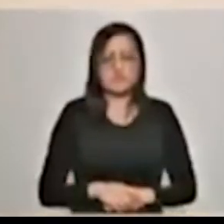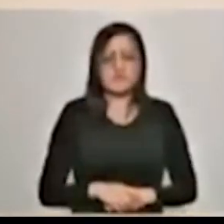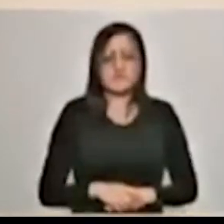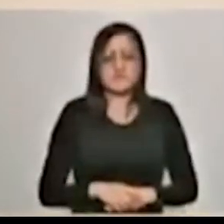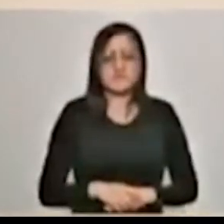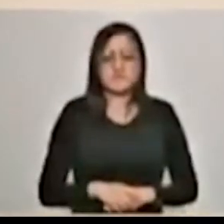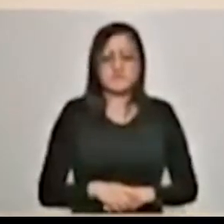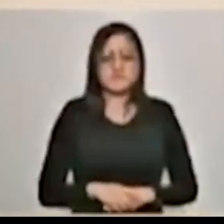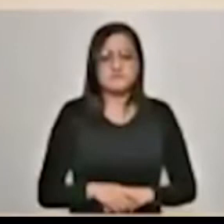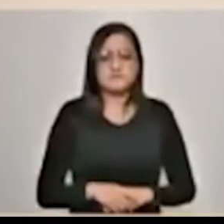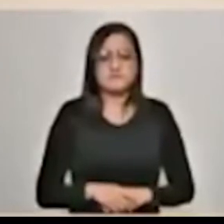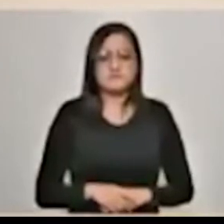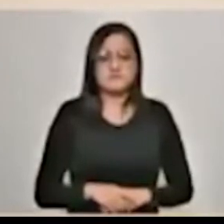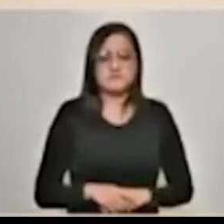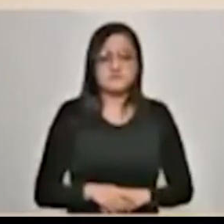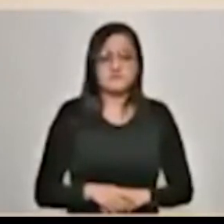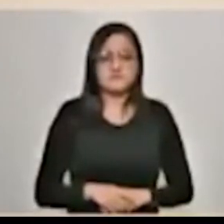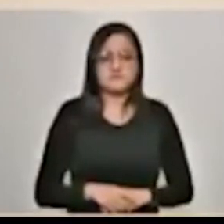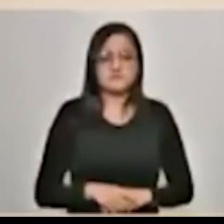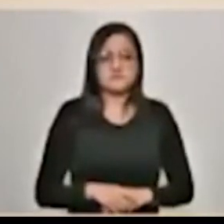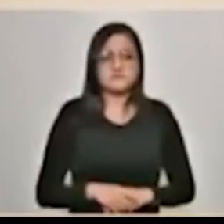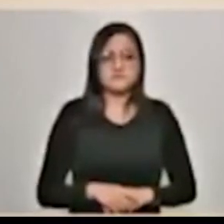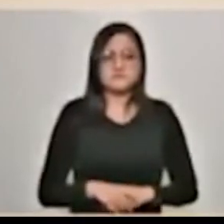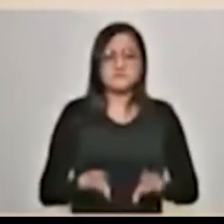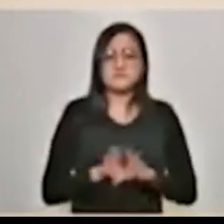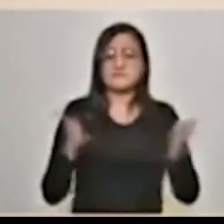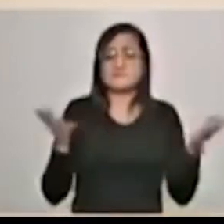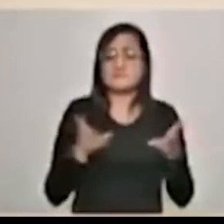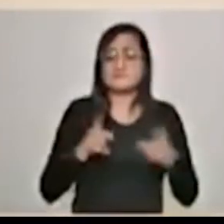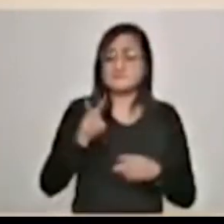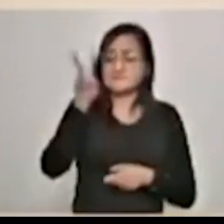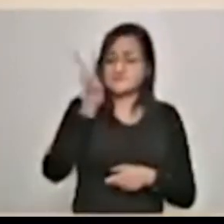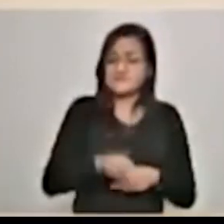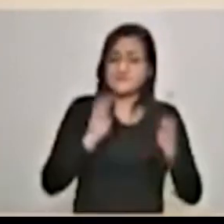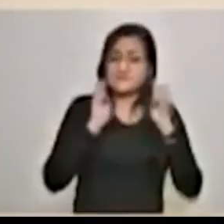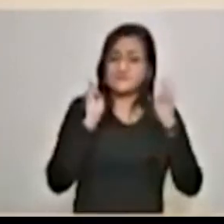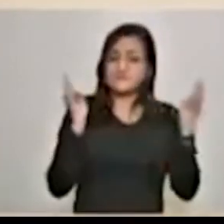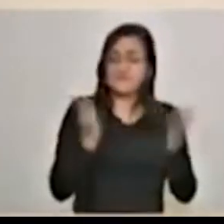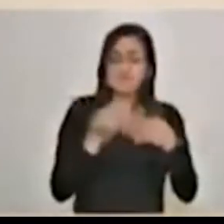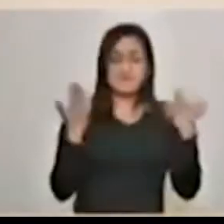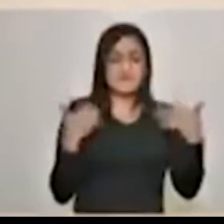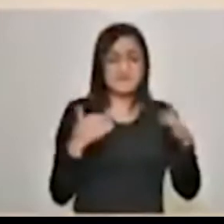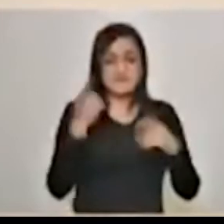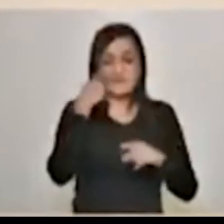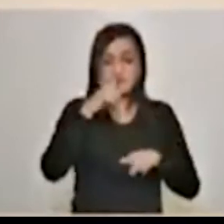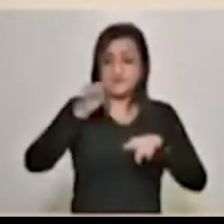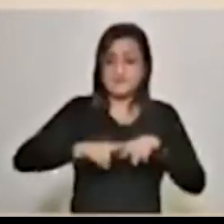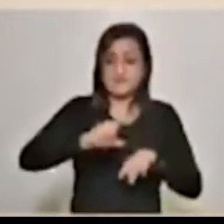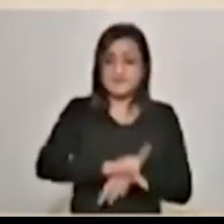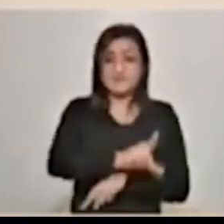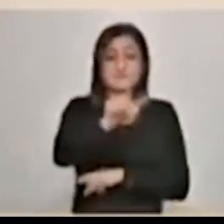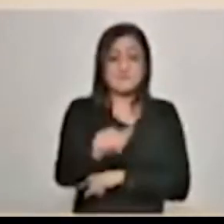este gran cargo? Y se forman y forman parte de verdaderas mafias para despojar